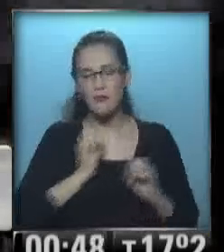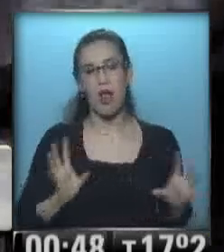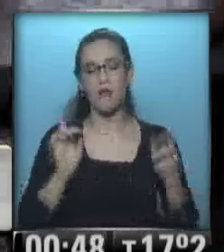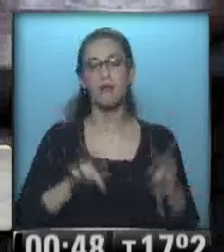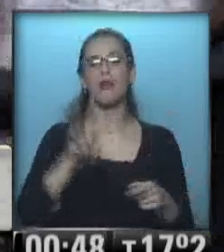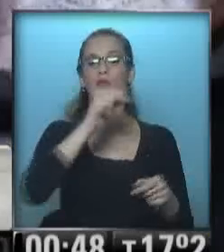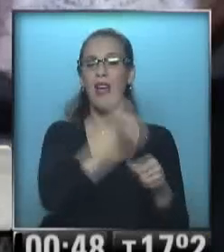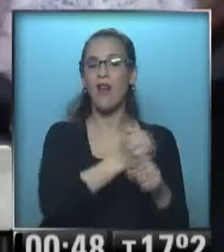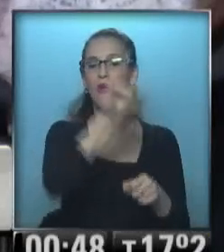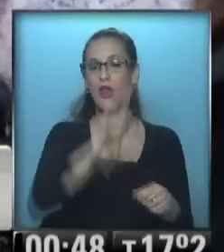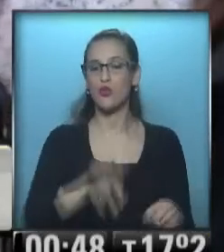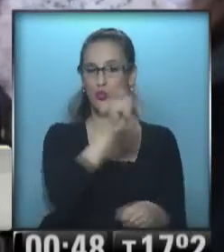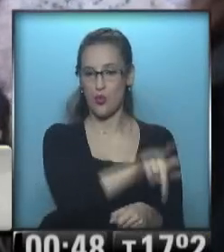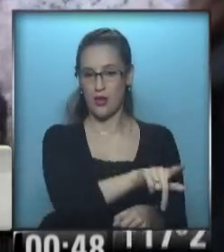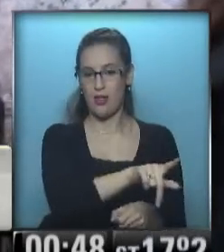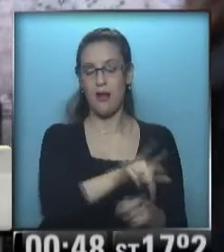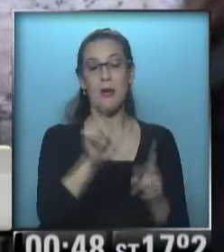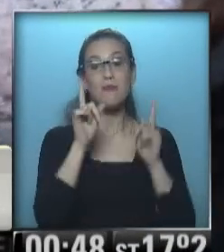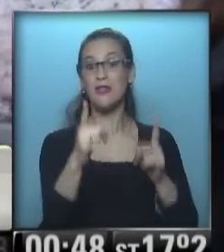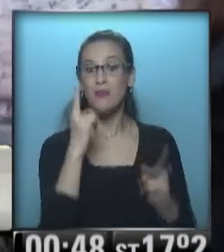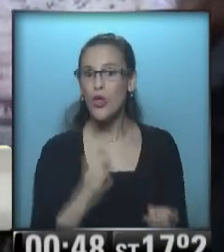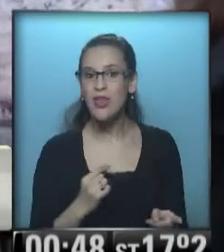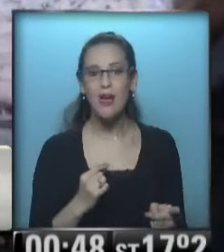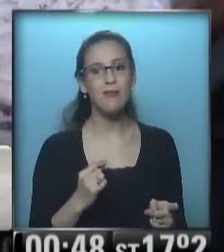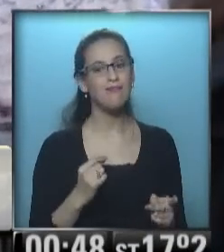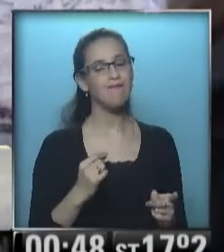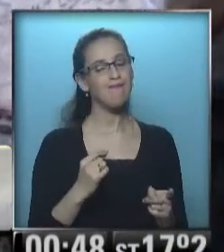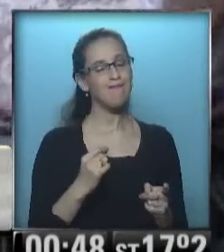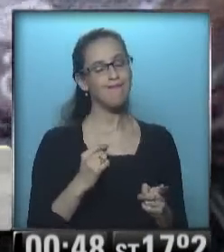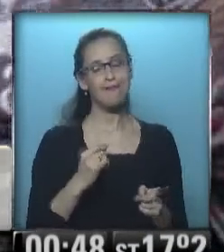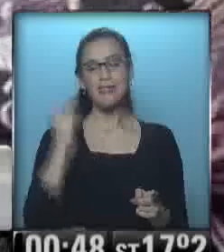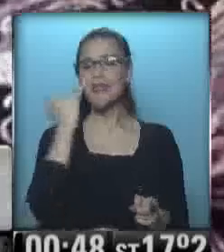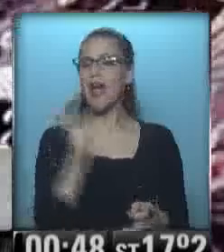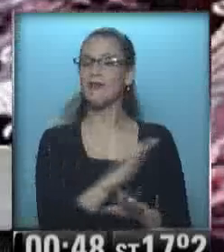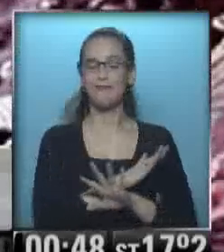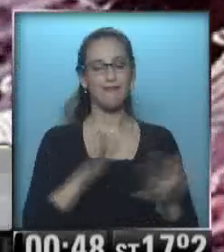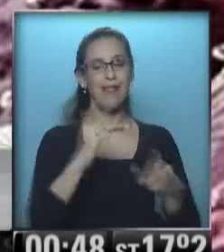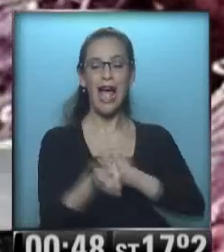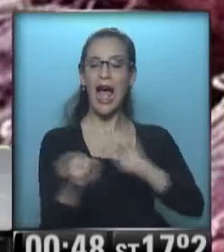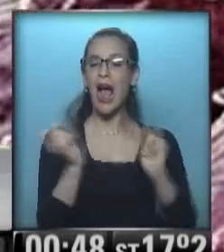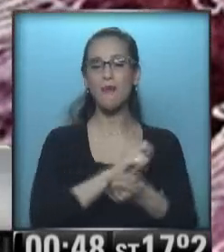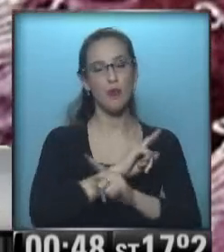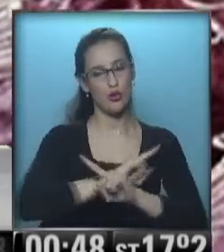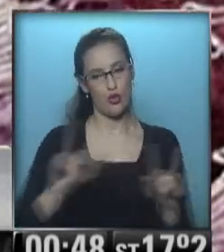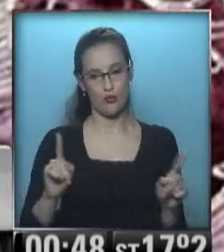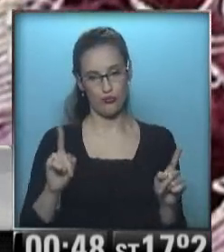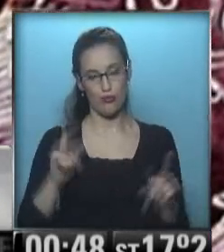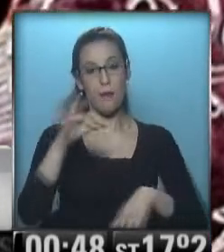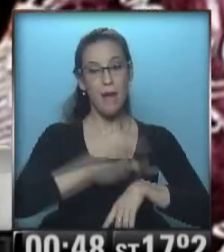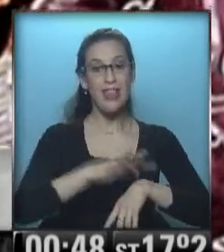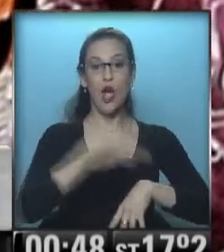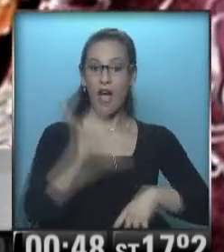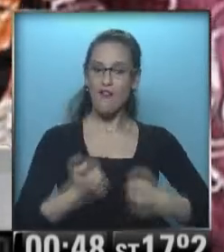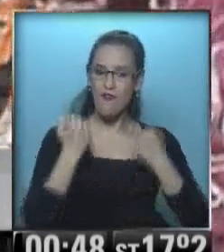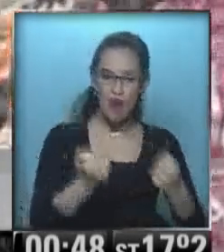Caracas. Ya no hubo vuelta atrás, pese a los esfuerzos médicos. Desde entonces, permaneció en estado